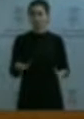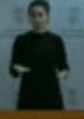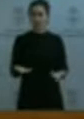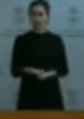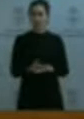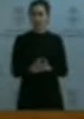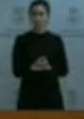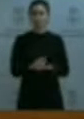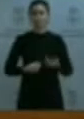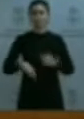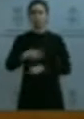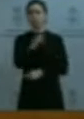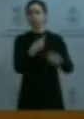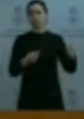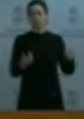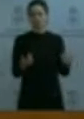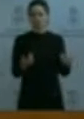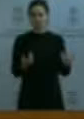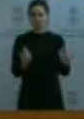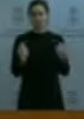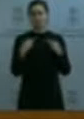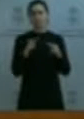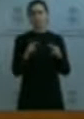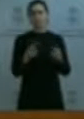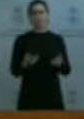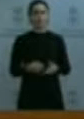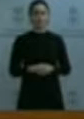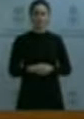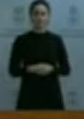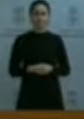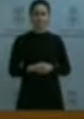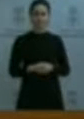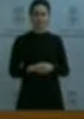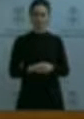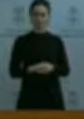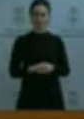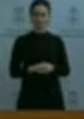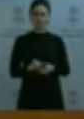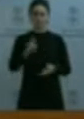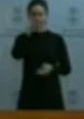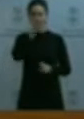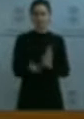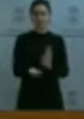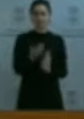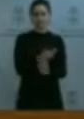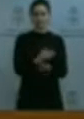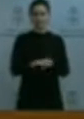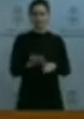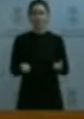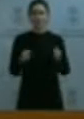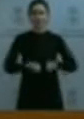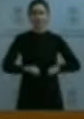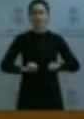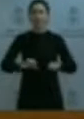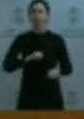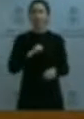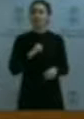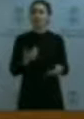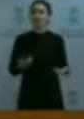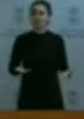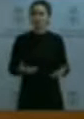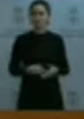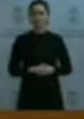que, por ejemplo, las denuncias previas al cierre de la clínica eran muy dispares.